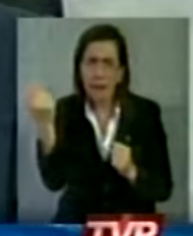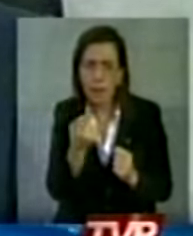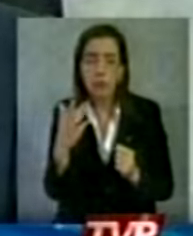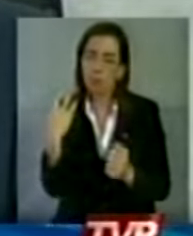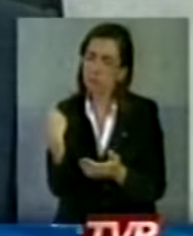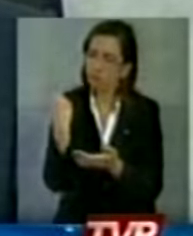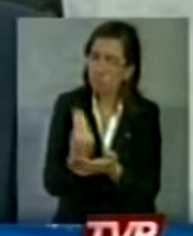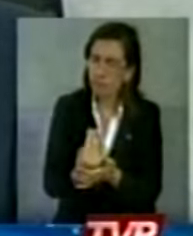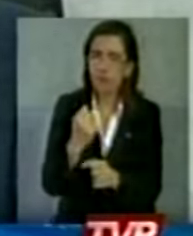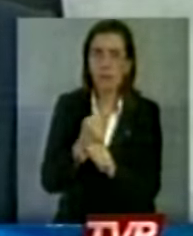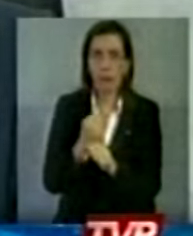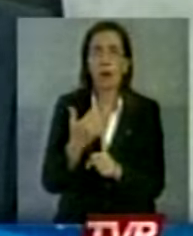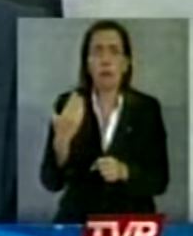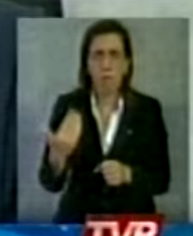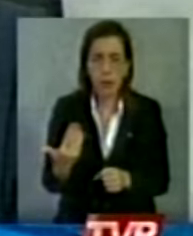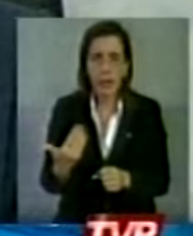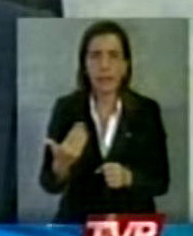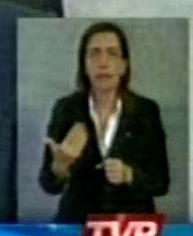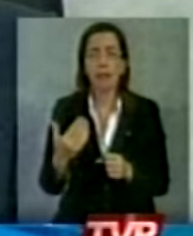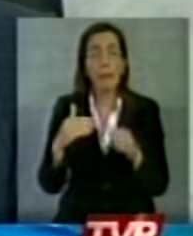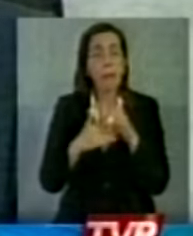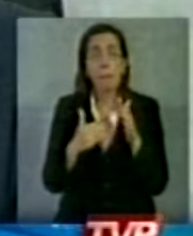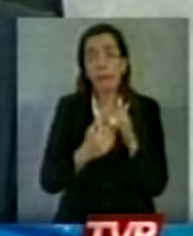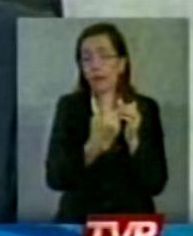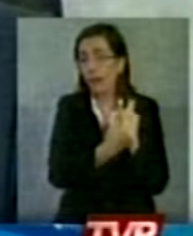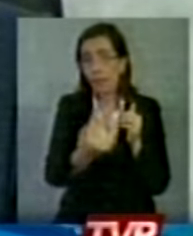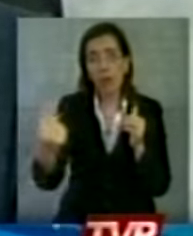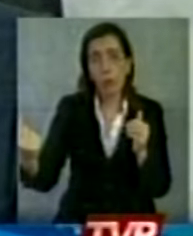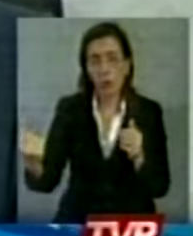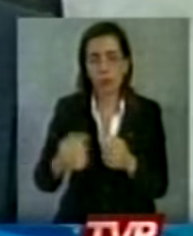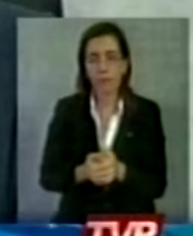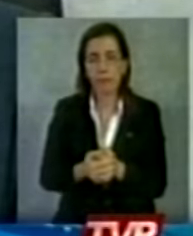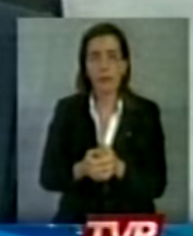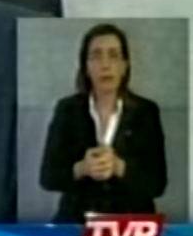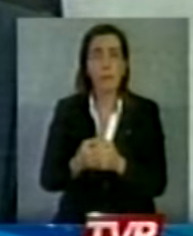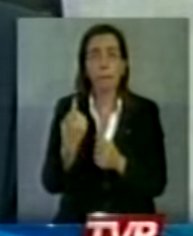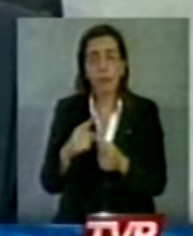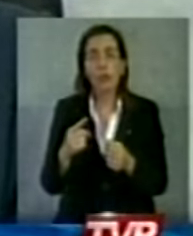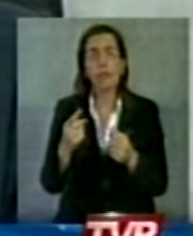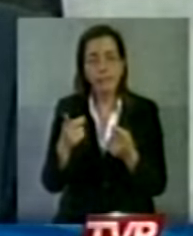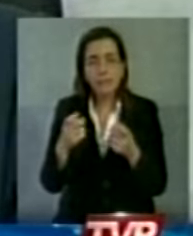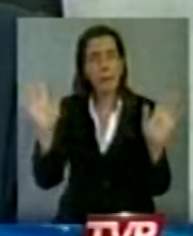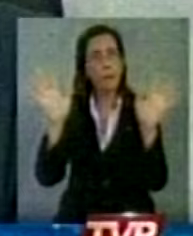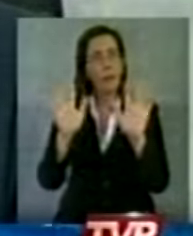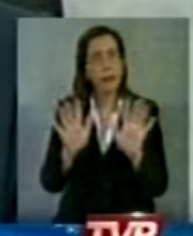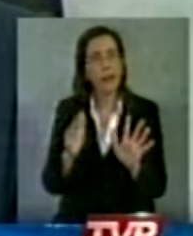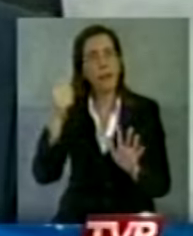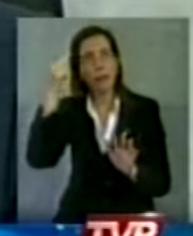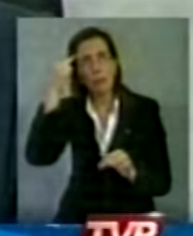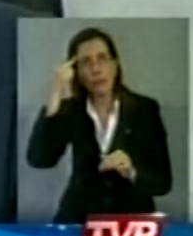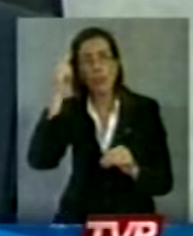describimos, aquel que desarrolla y fortalece su empleabilidad, aquel que le permite diseñar